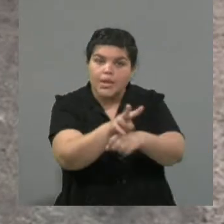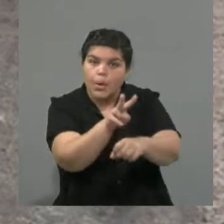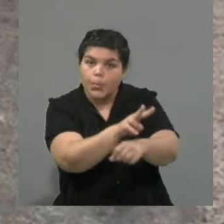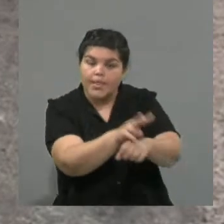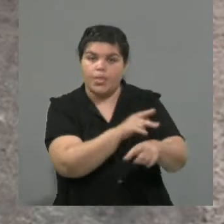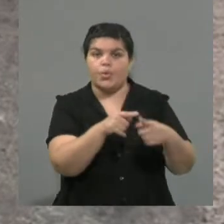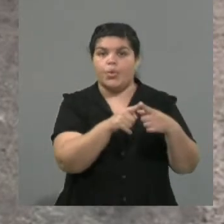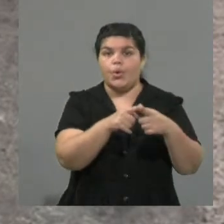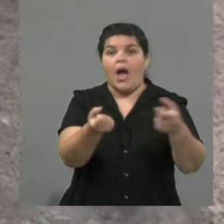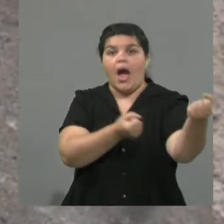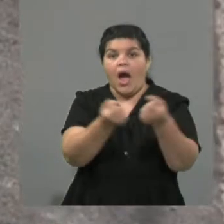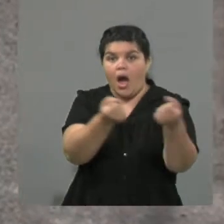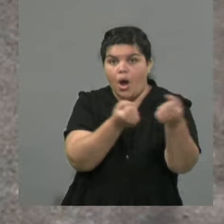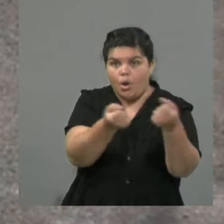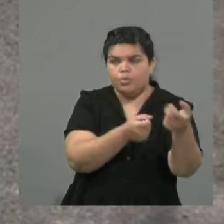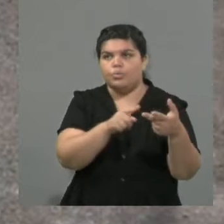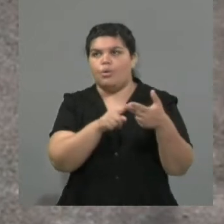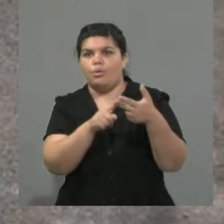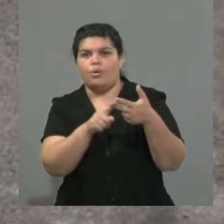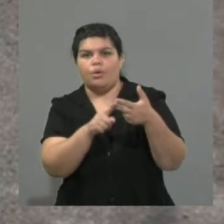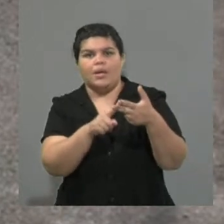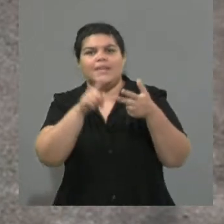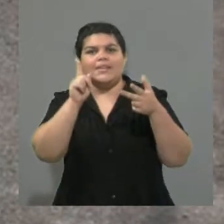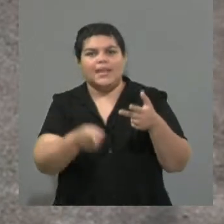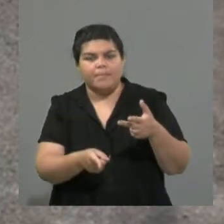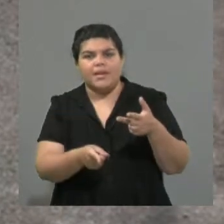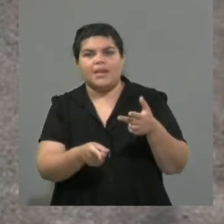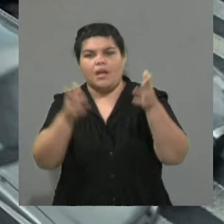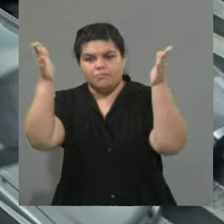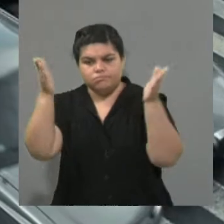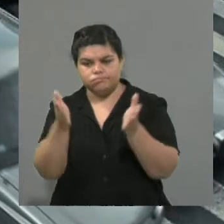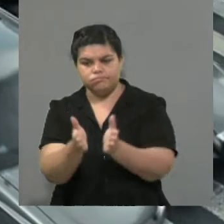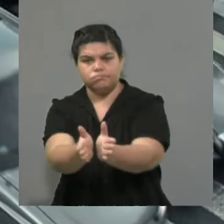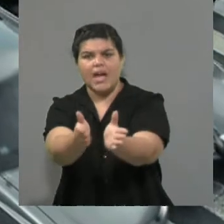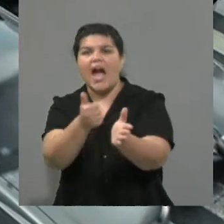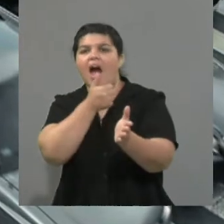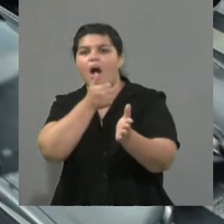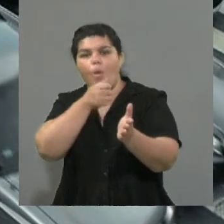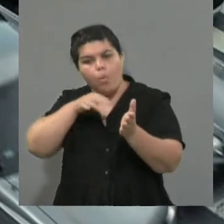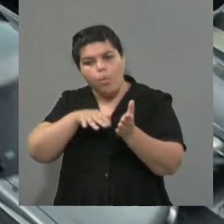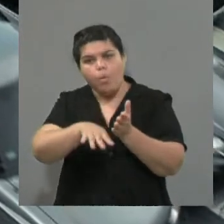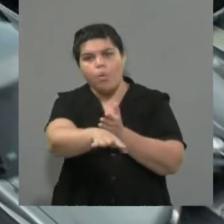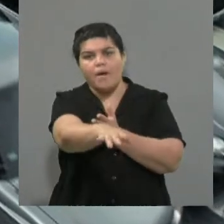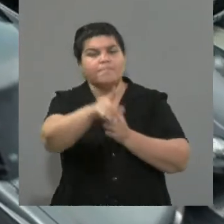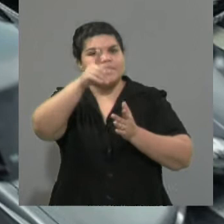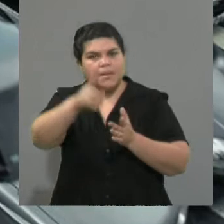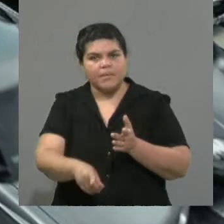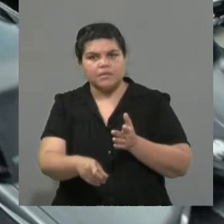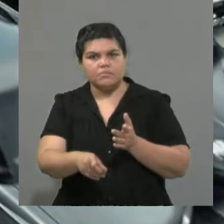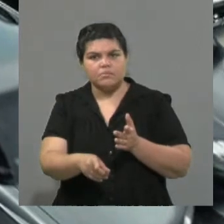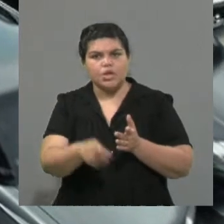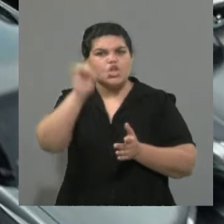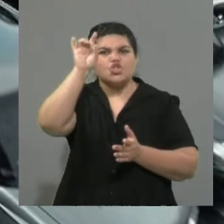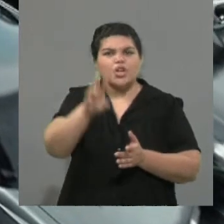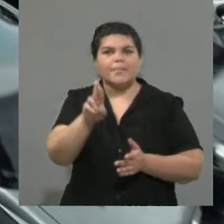riesgos, que incluyen mucho más que lo que pide la RTO. Y